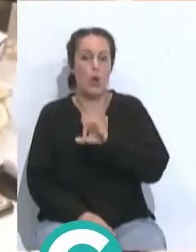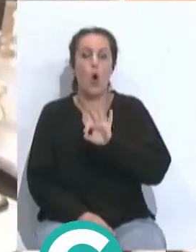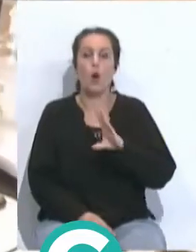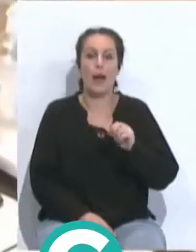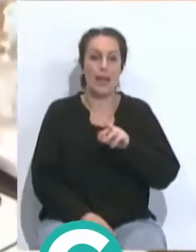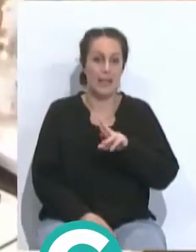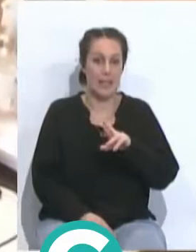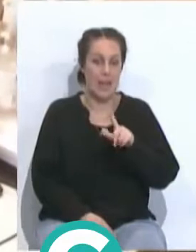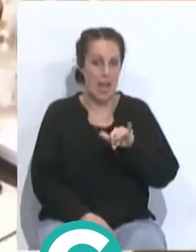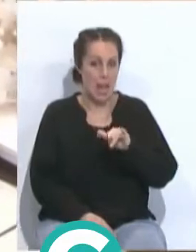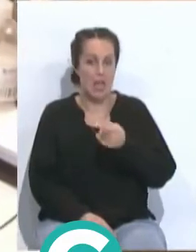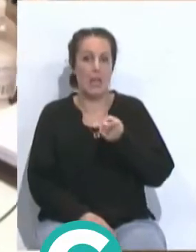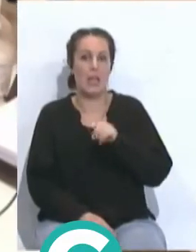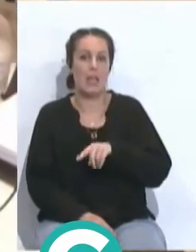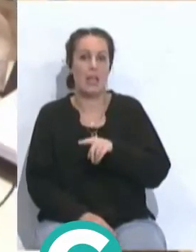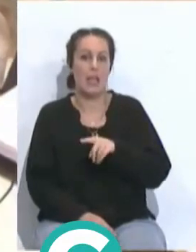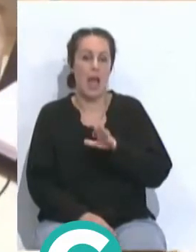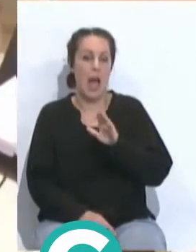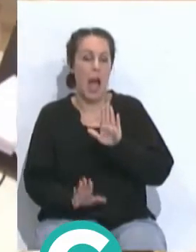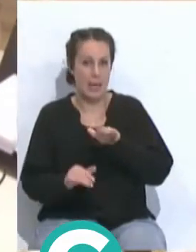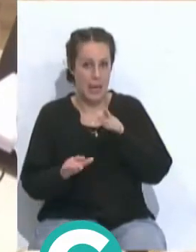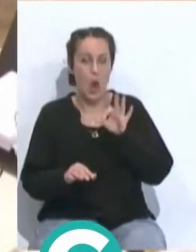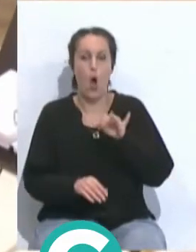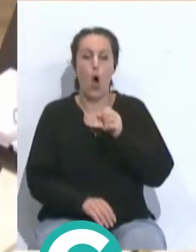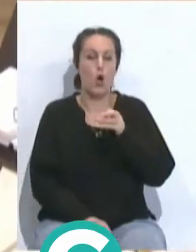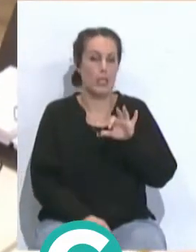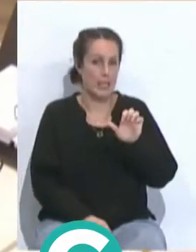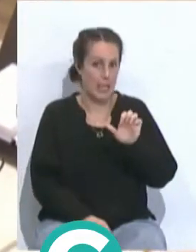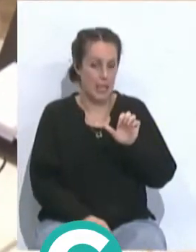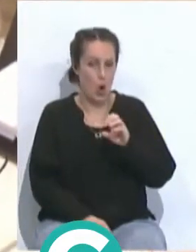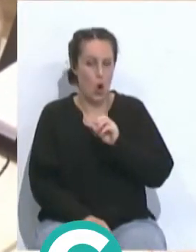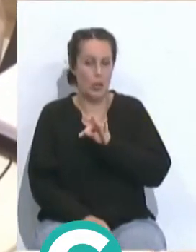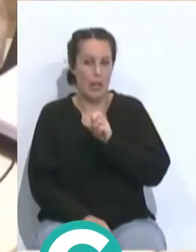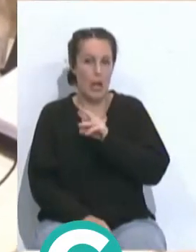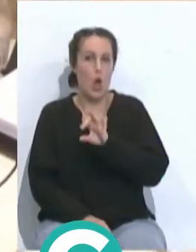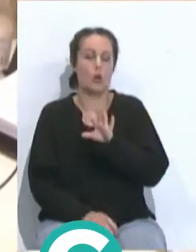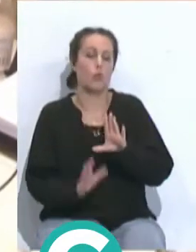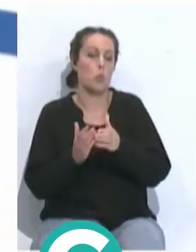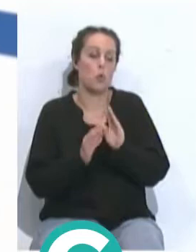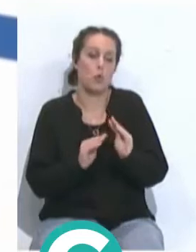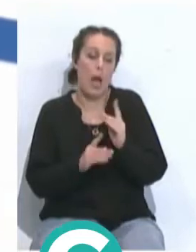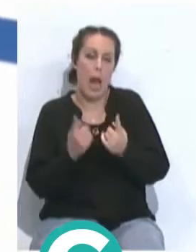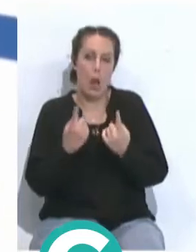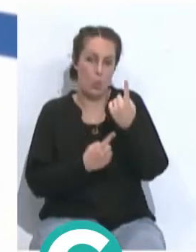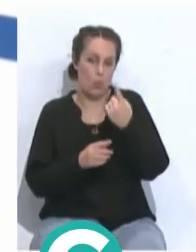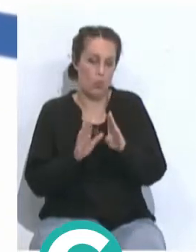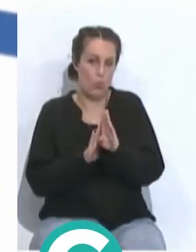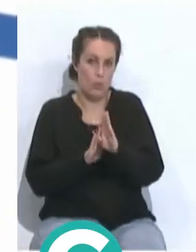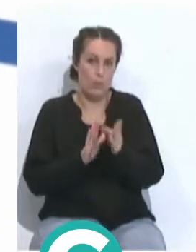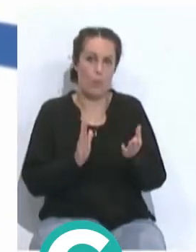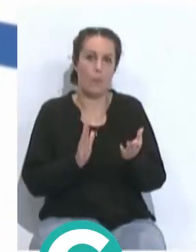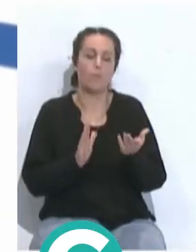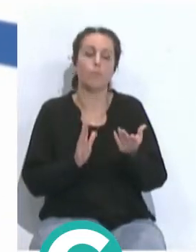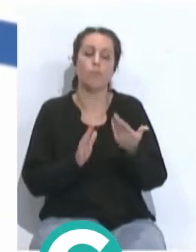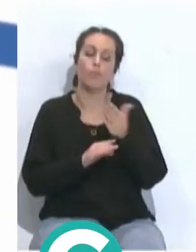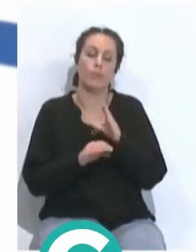Carly Brihuega y Ángel Subiela o José Otero y algunos también de su grupo que continúan, bueno, pues